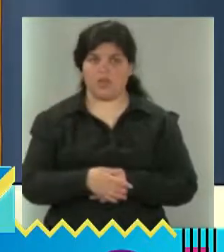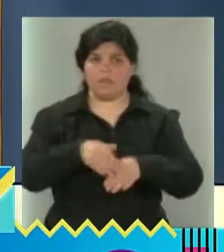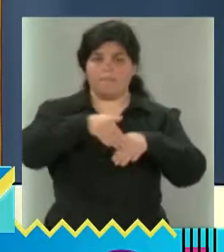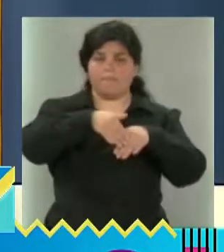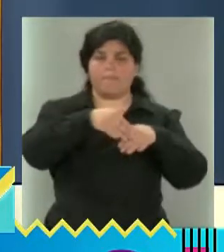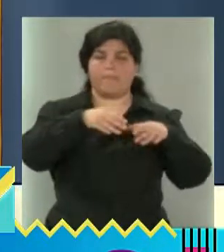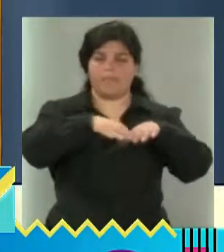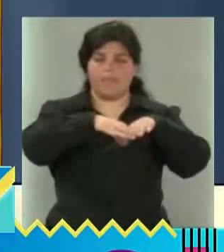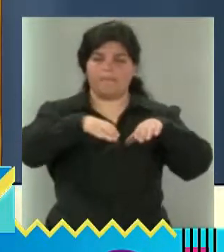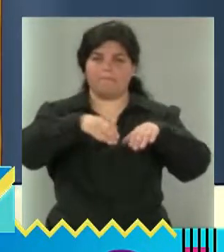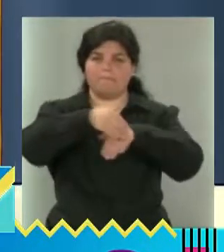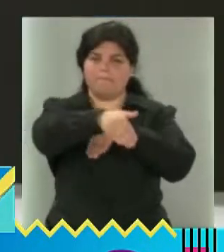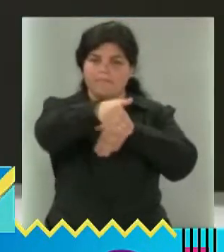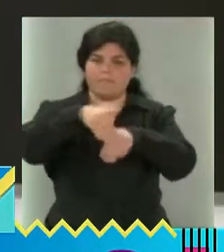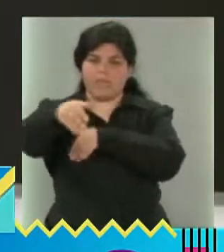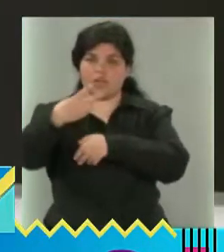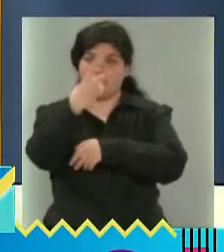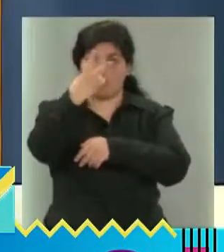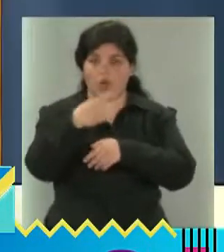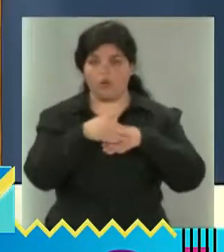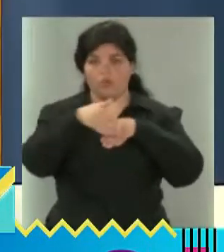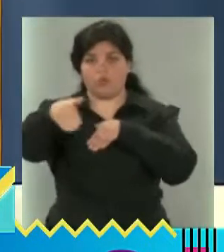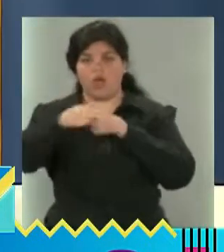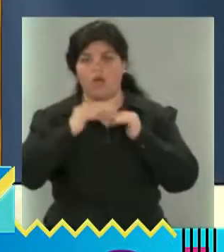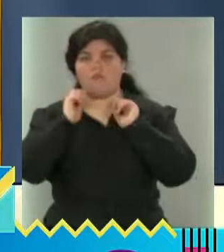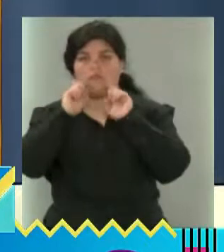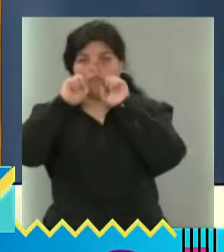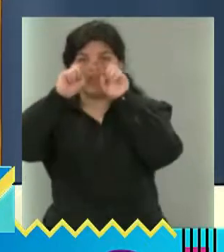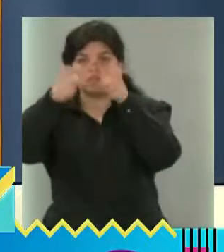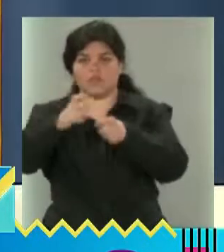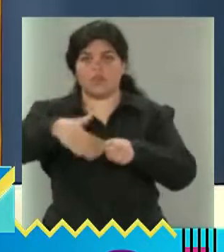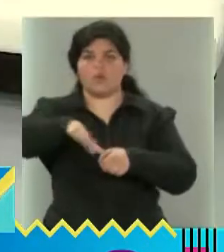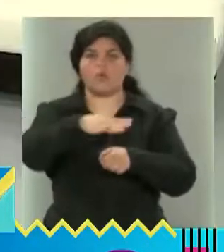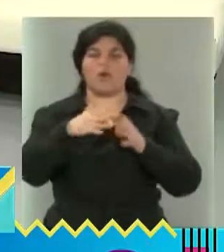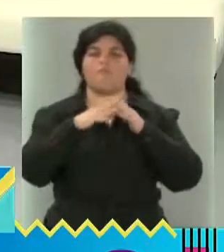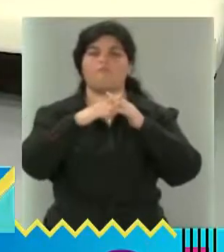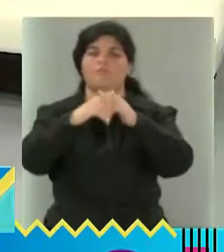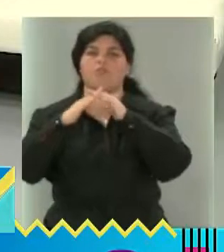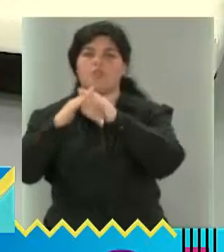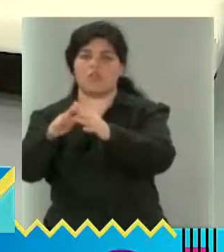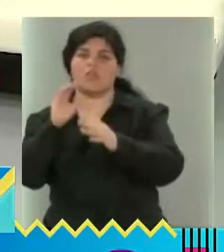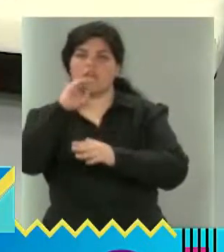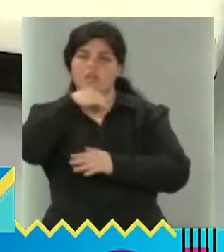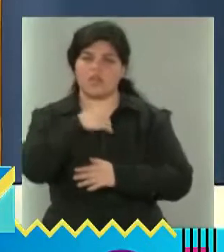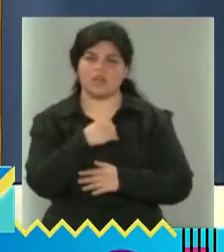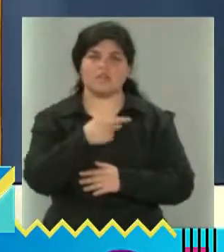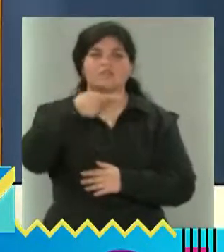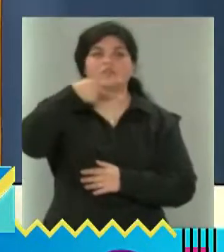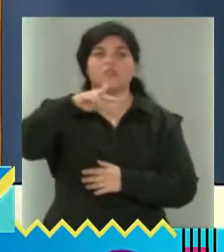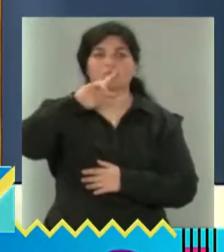80 productores que van a visitar una finca en San Juan, donde están con estos nuevos sistemas de box pruning,